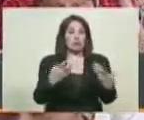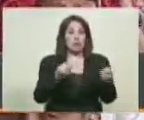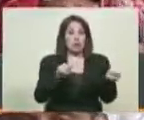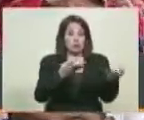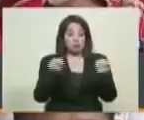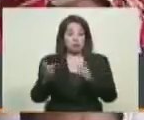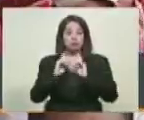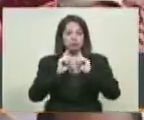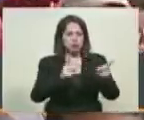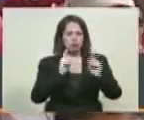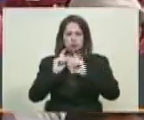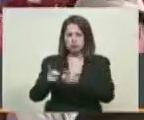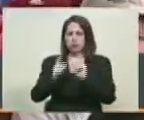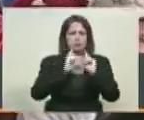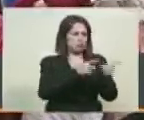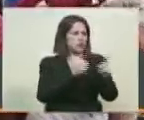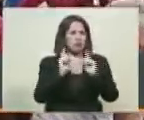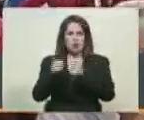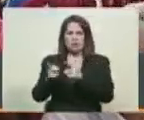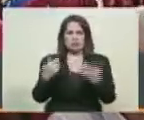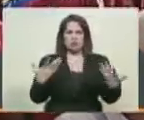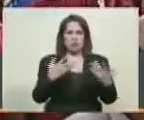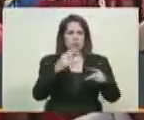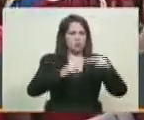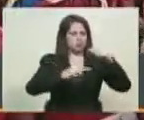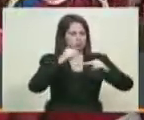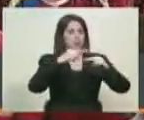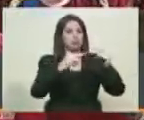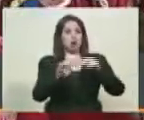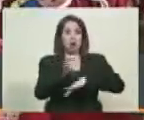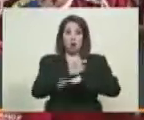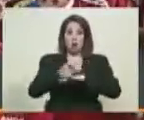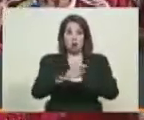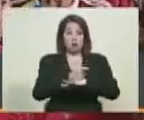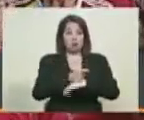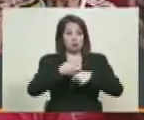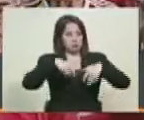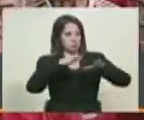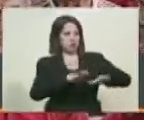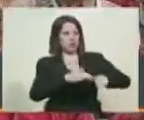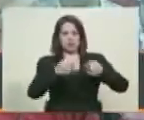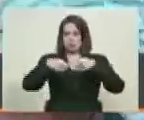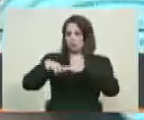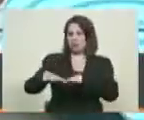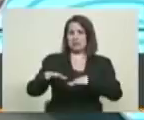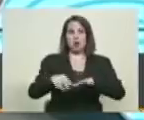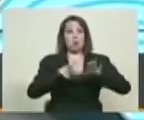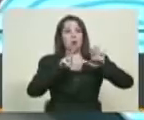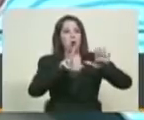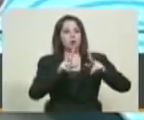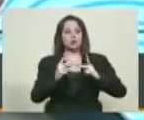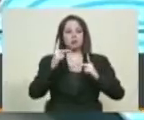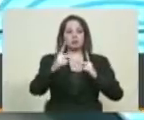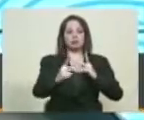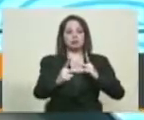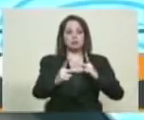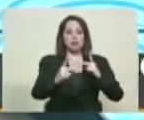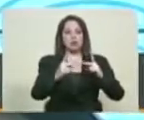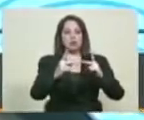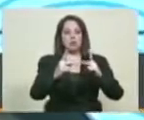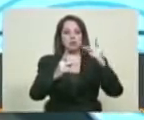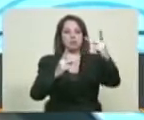rutas. Por ejemplo, hemos encontrado rutas que hemos construido desde el gobierno, que sus paradas eran cada 8 metros, lo cual lo